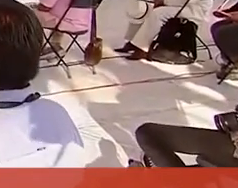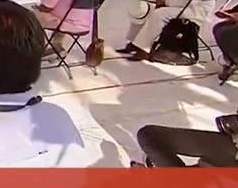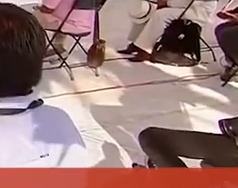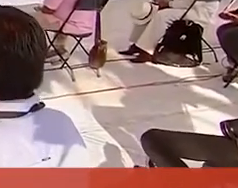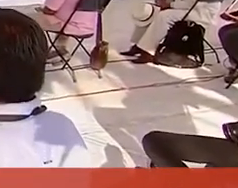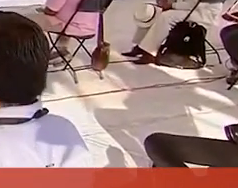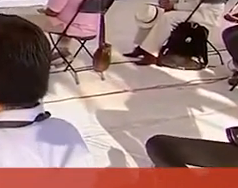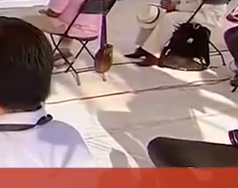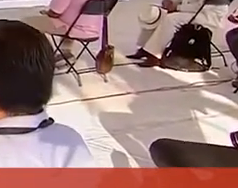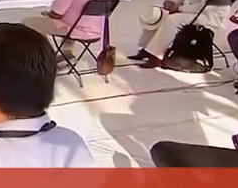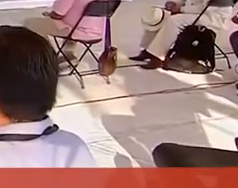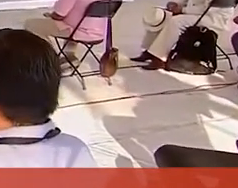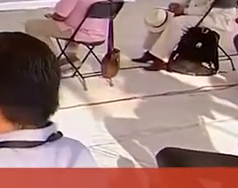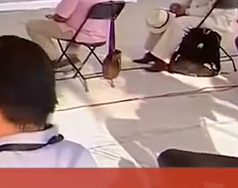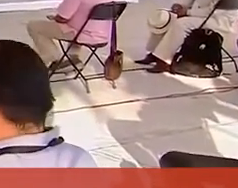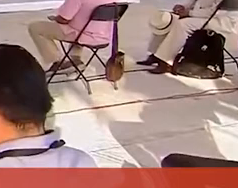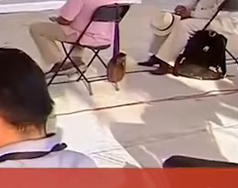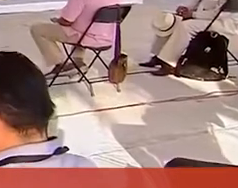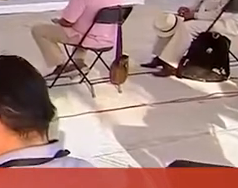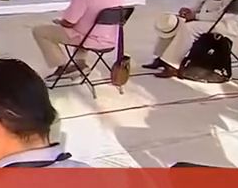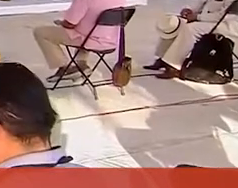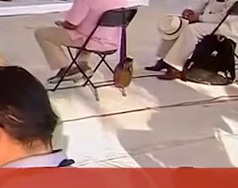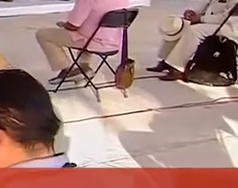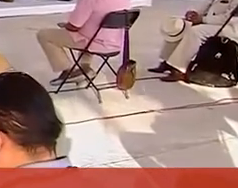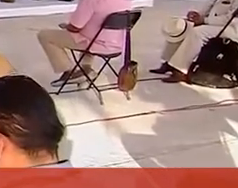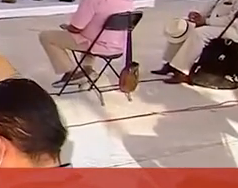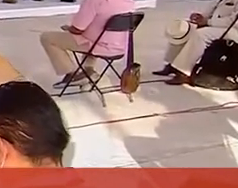y que necesitan protección.